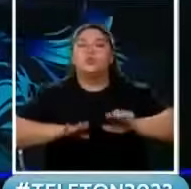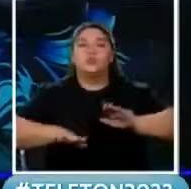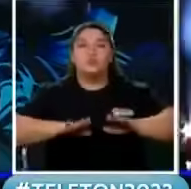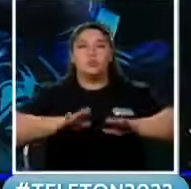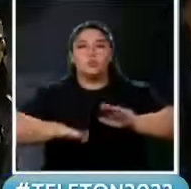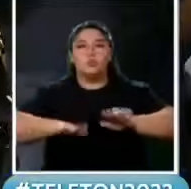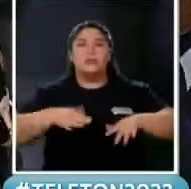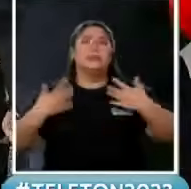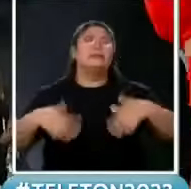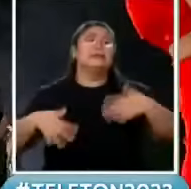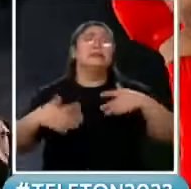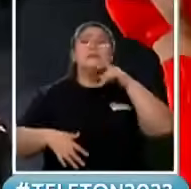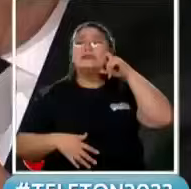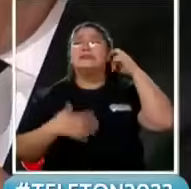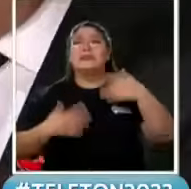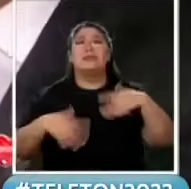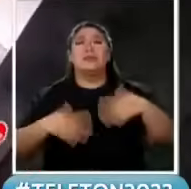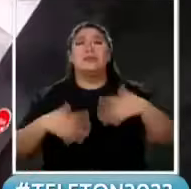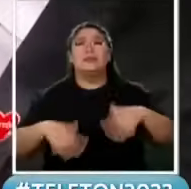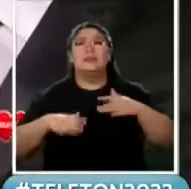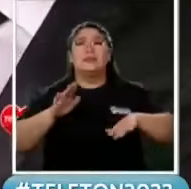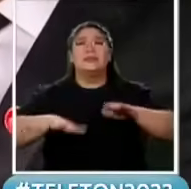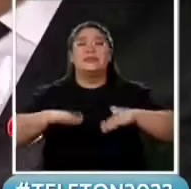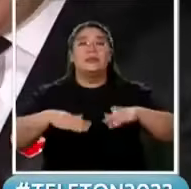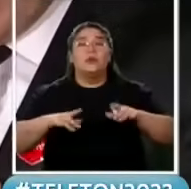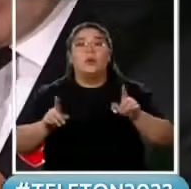ay, ay! ¡Ay, ay, ay, Don Francisco! ¡No!